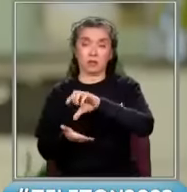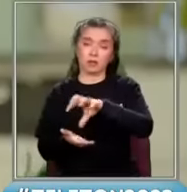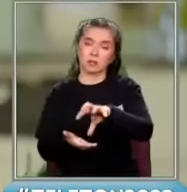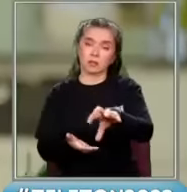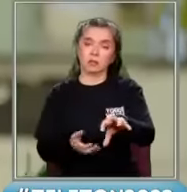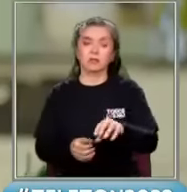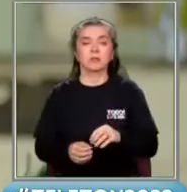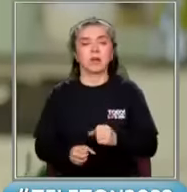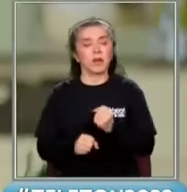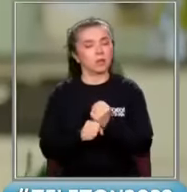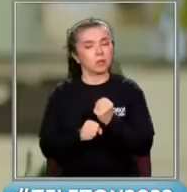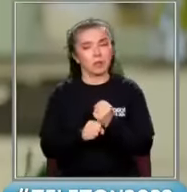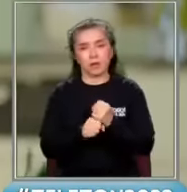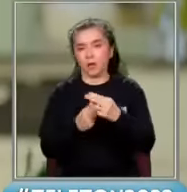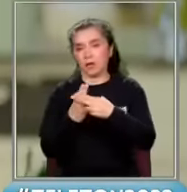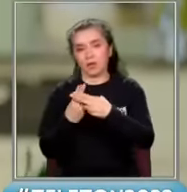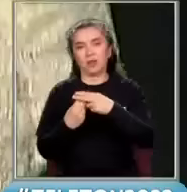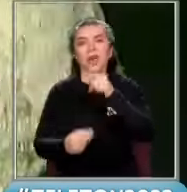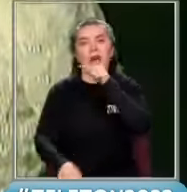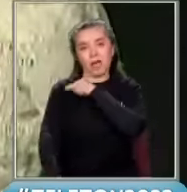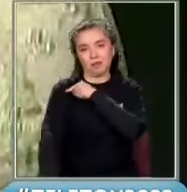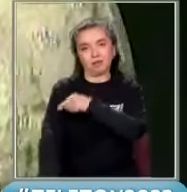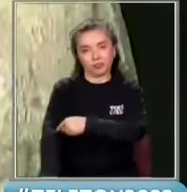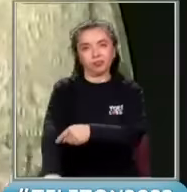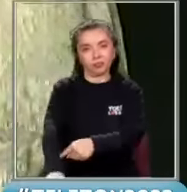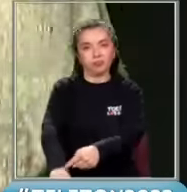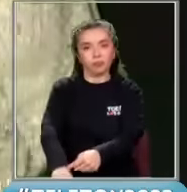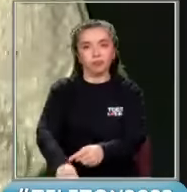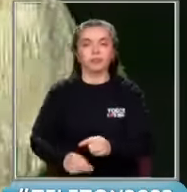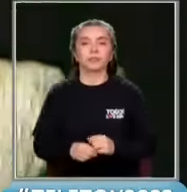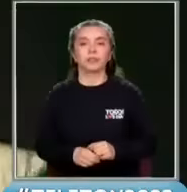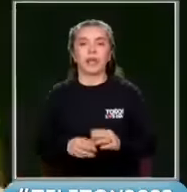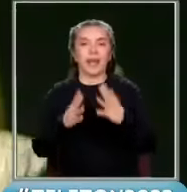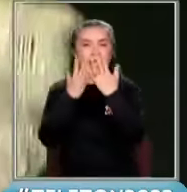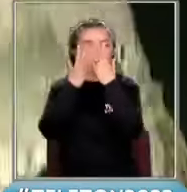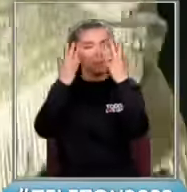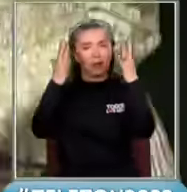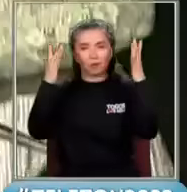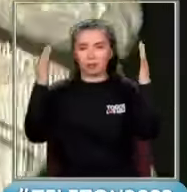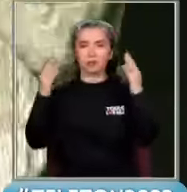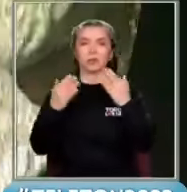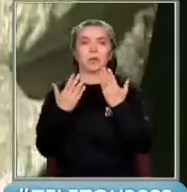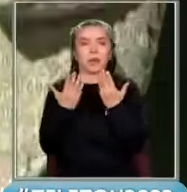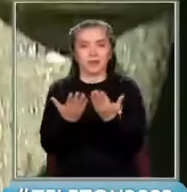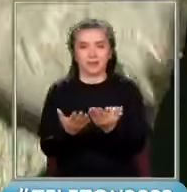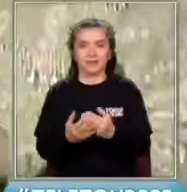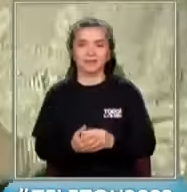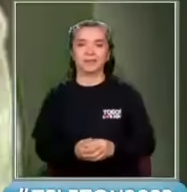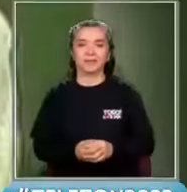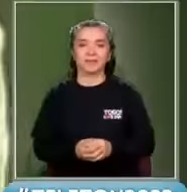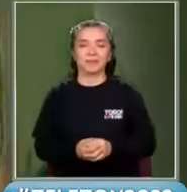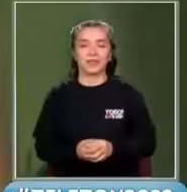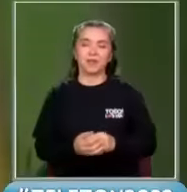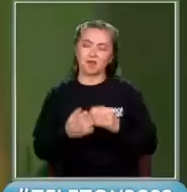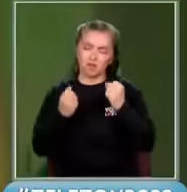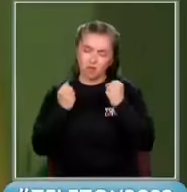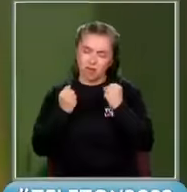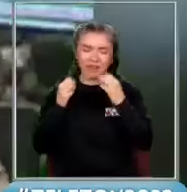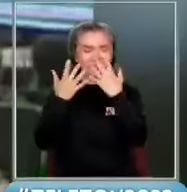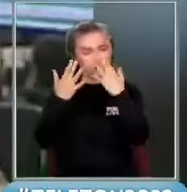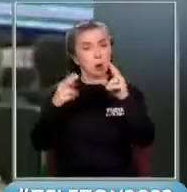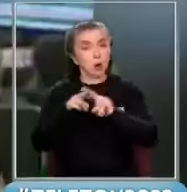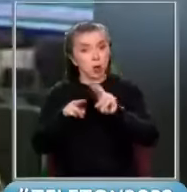obra está en los institutos. Un gran aplauso para Cecilia Bolocco. Muy, muy bien. Fuerte el aplauso para ella. ¿Lo hizo bien o